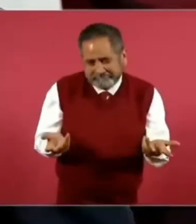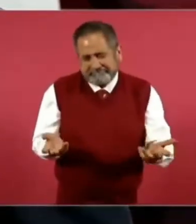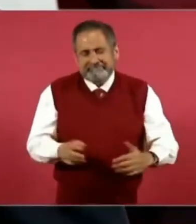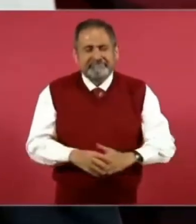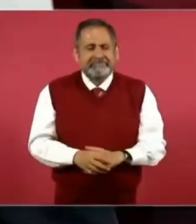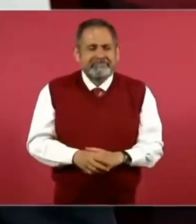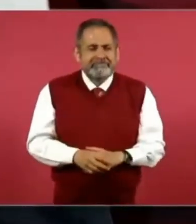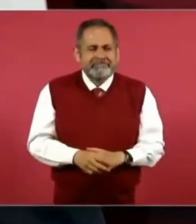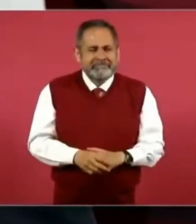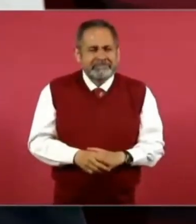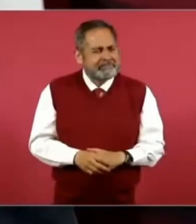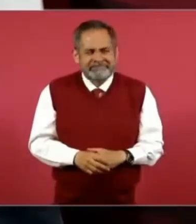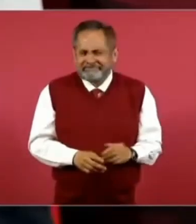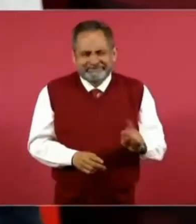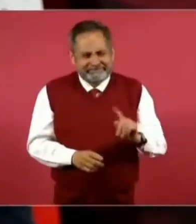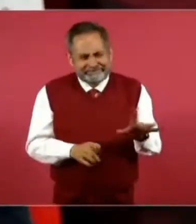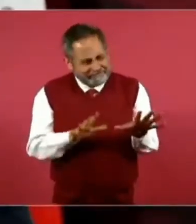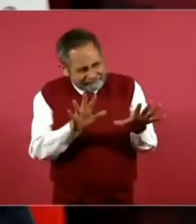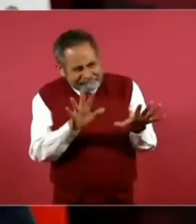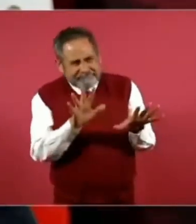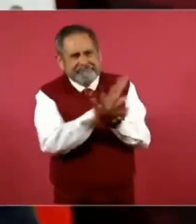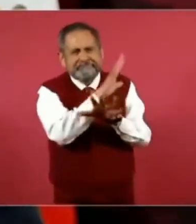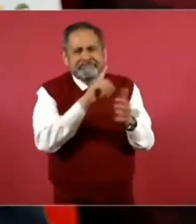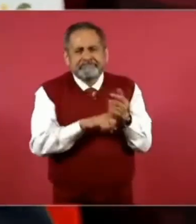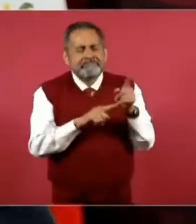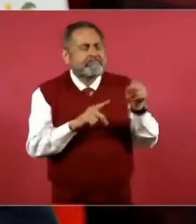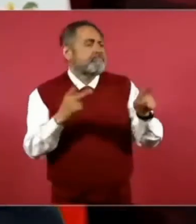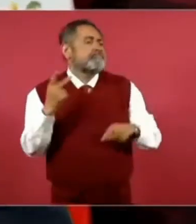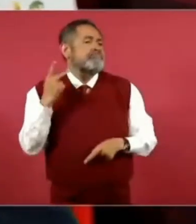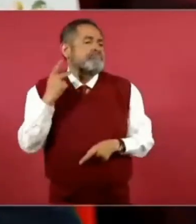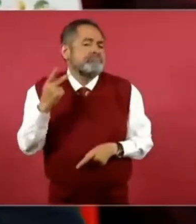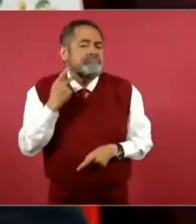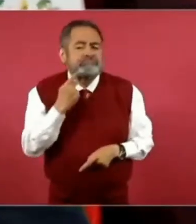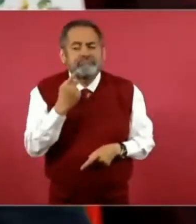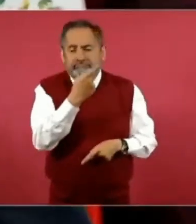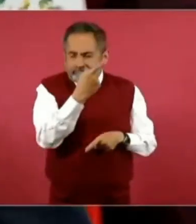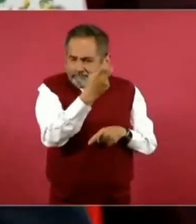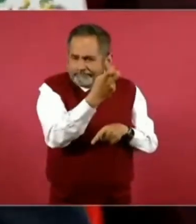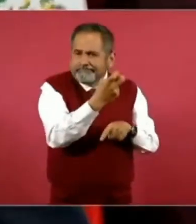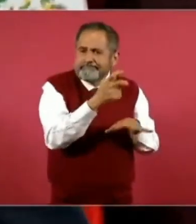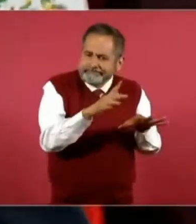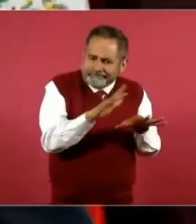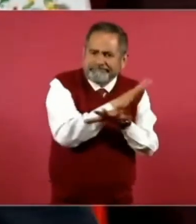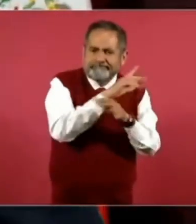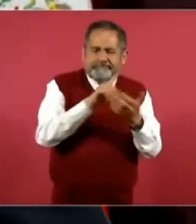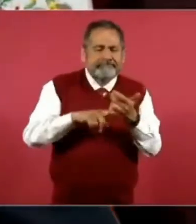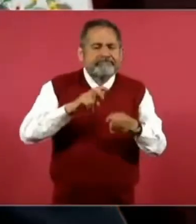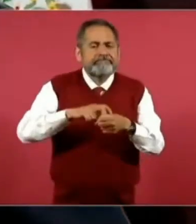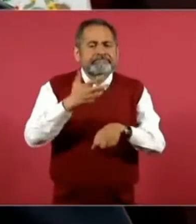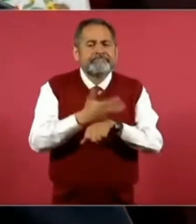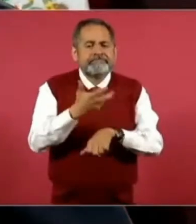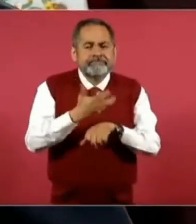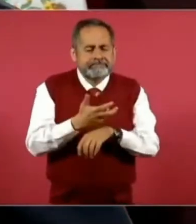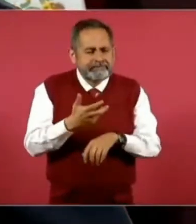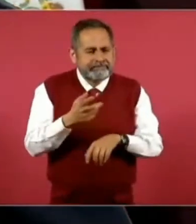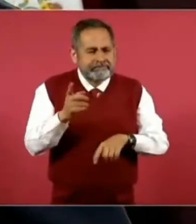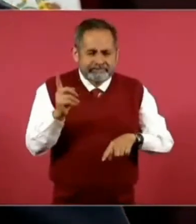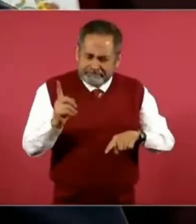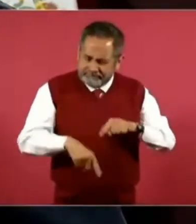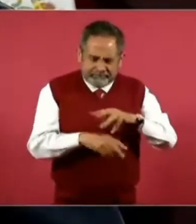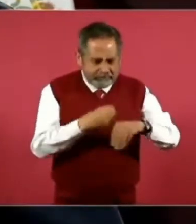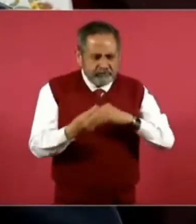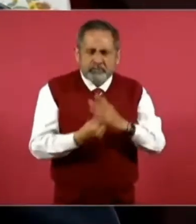¿Por qué no cambian la política en Estados Unidos?